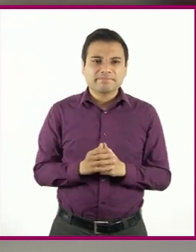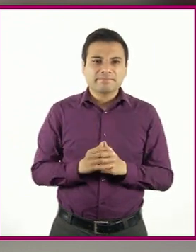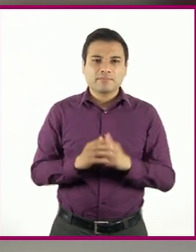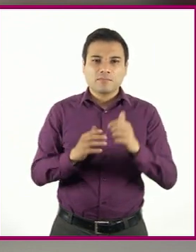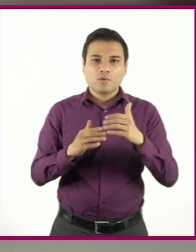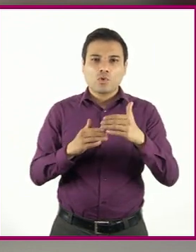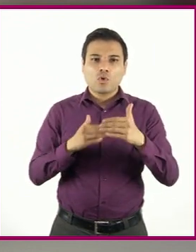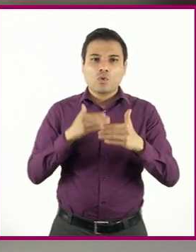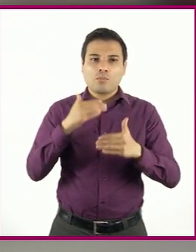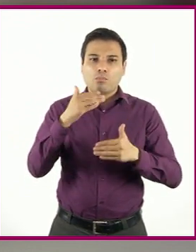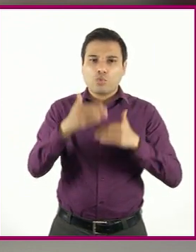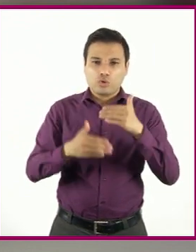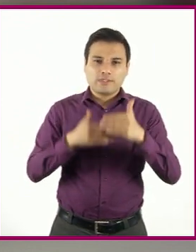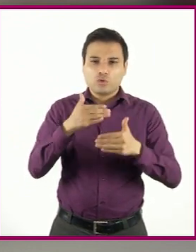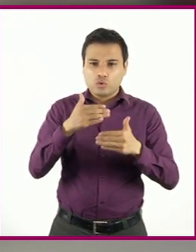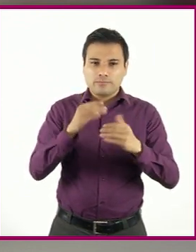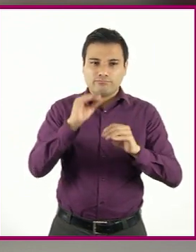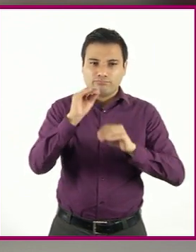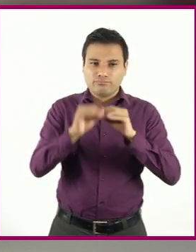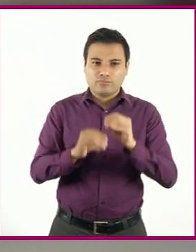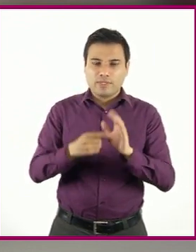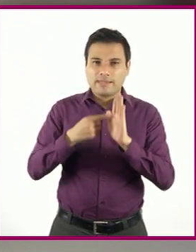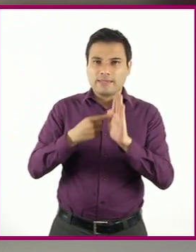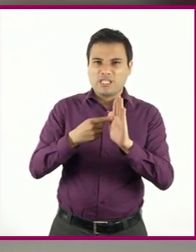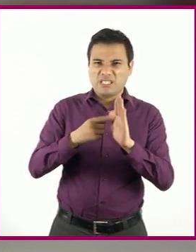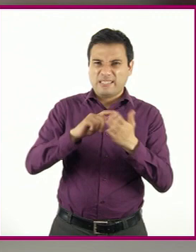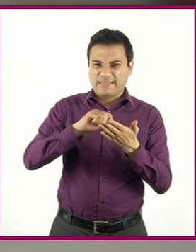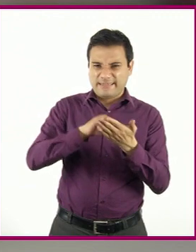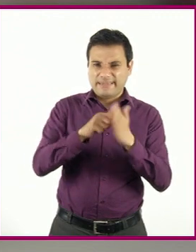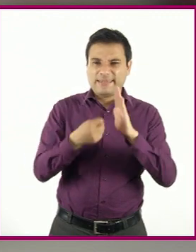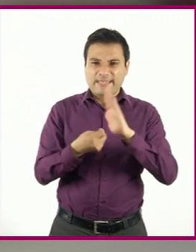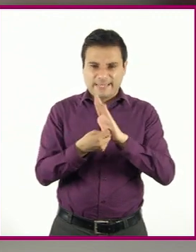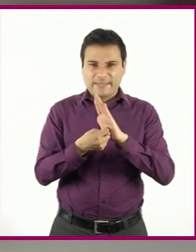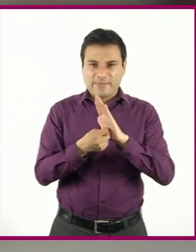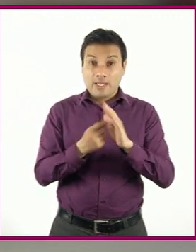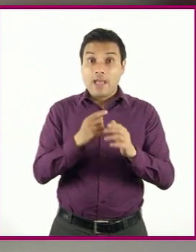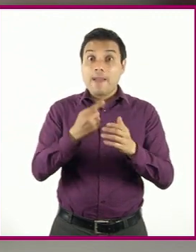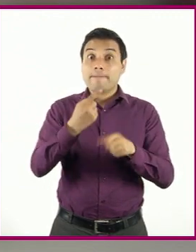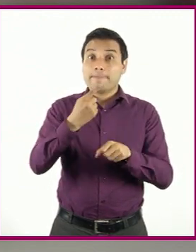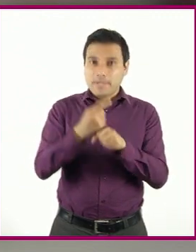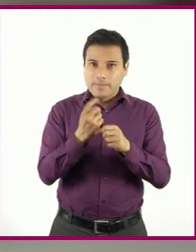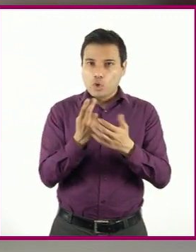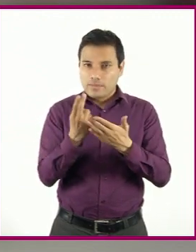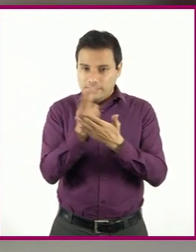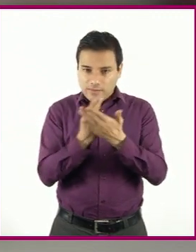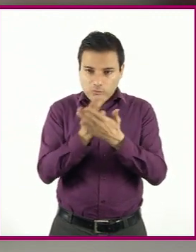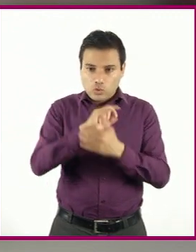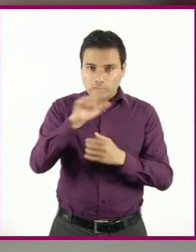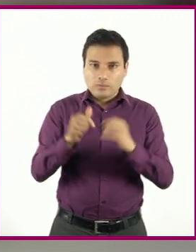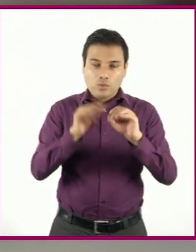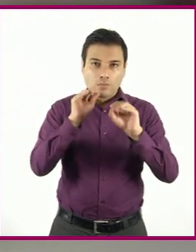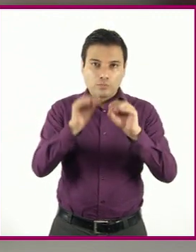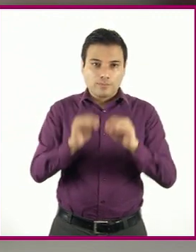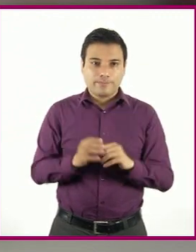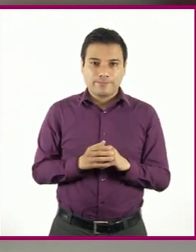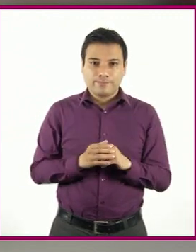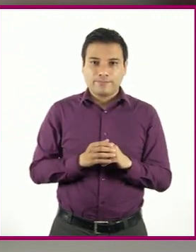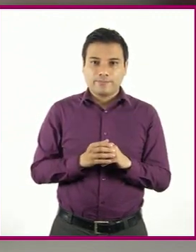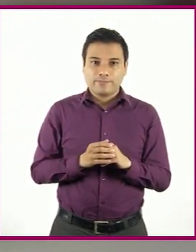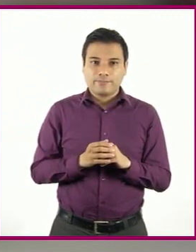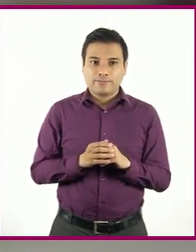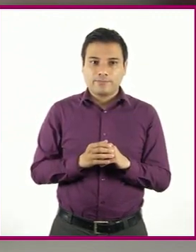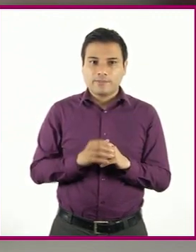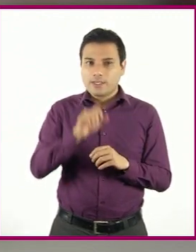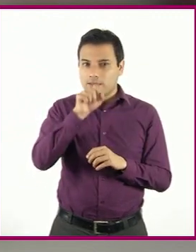la representación técnica elegida, empleando bocetos hasta llegar al producto final. También elaboramos la representación técnica